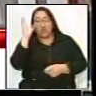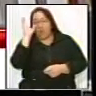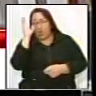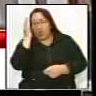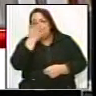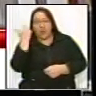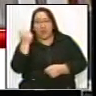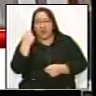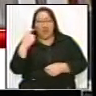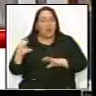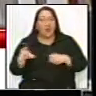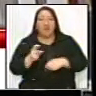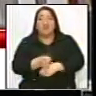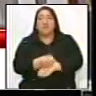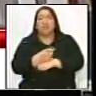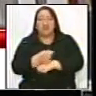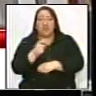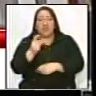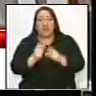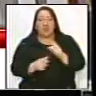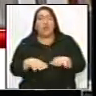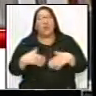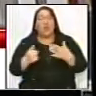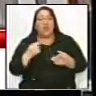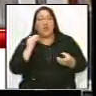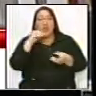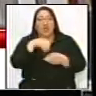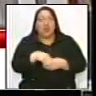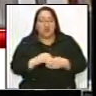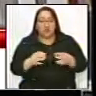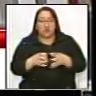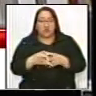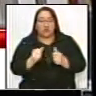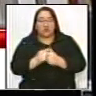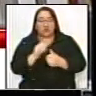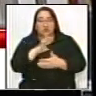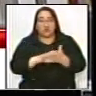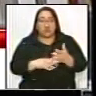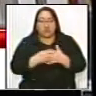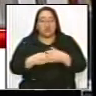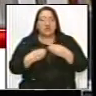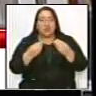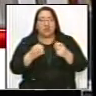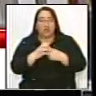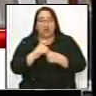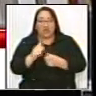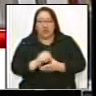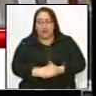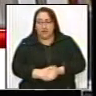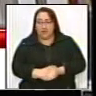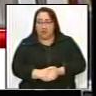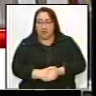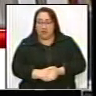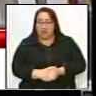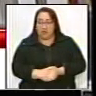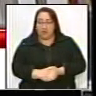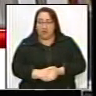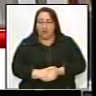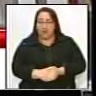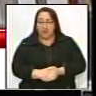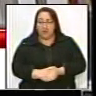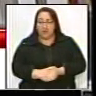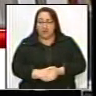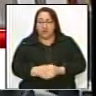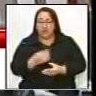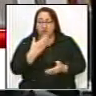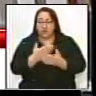hagan rápidamente para que estos ciudadanos puedan estar dentro de la ejecución del cronograma para la instalación del gas natural a domicilio.